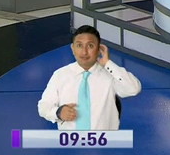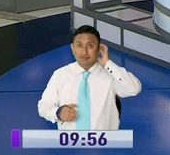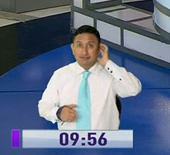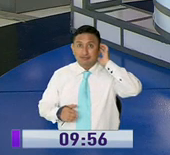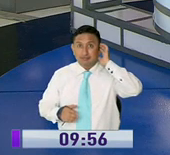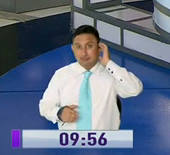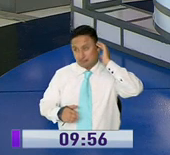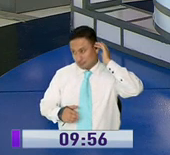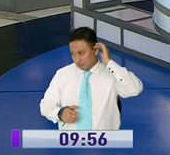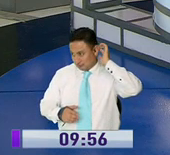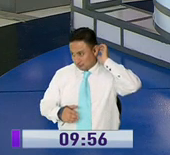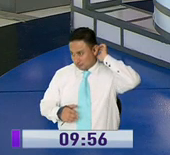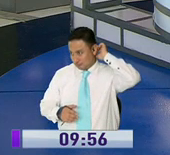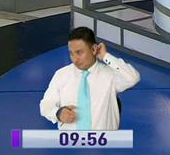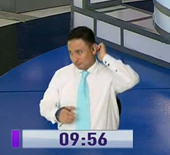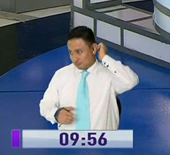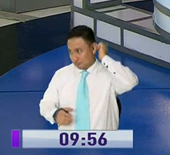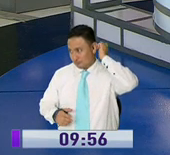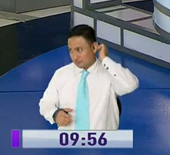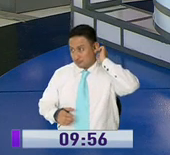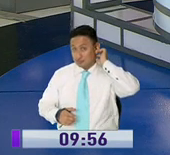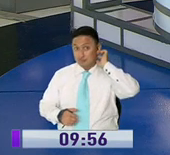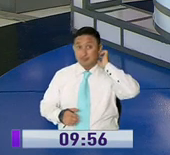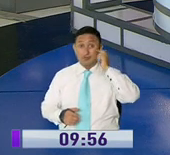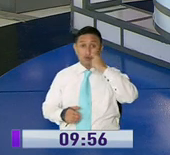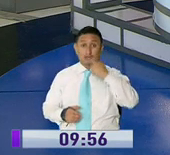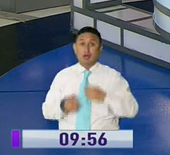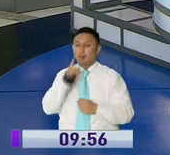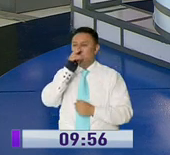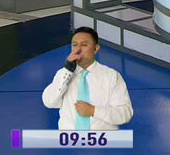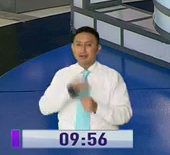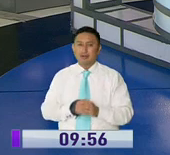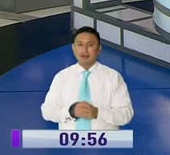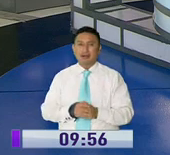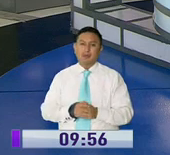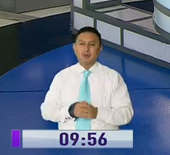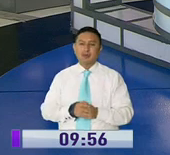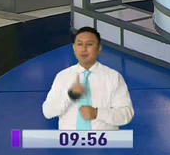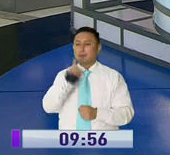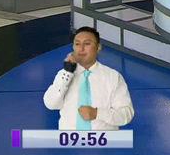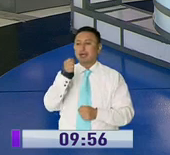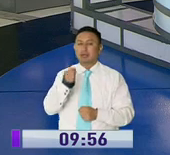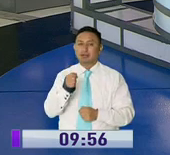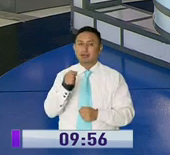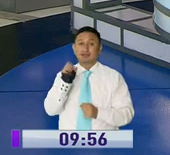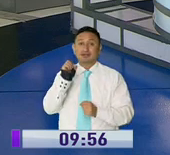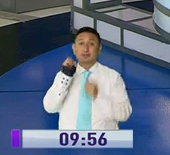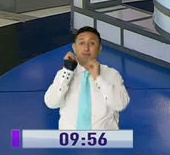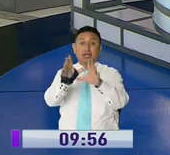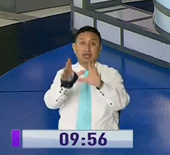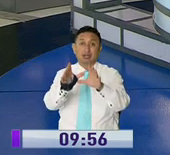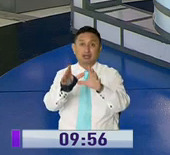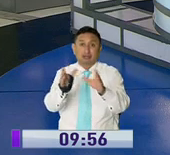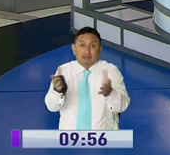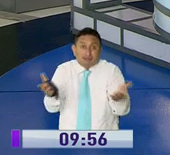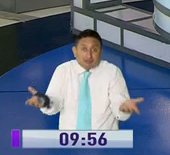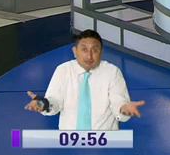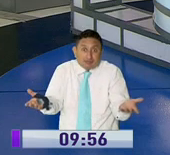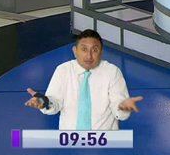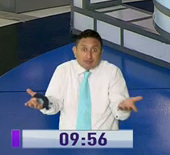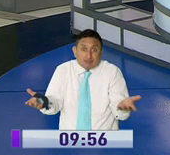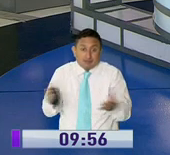¿La hechicera? Eso, la hechicera. Yo le diría, ven, no sea malita, mandale plata. Ya. No, es que sí, o sea, claro. Más allá de lo que estamos